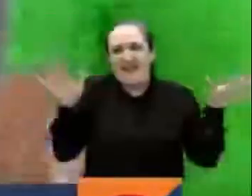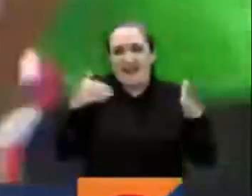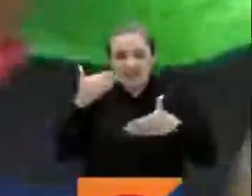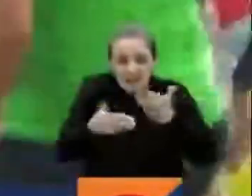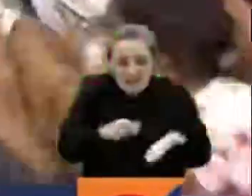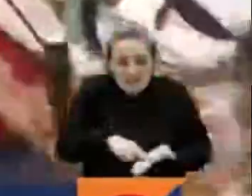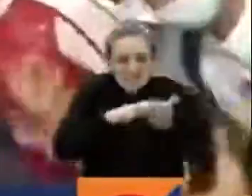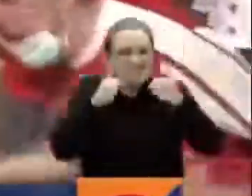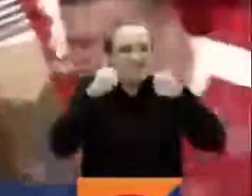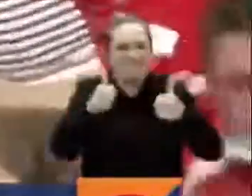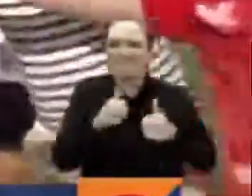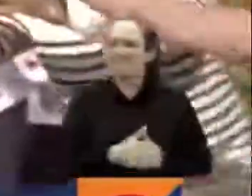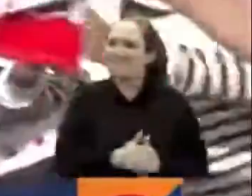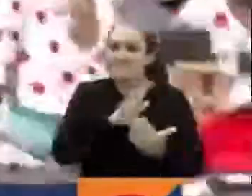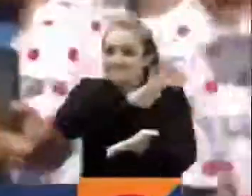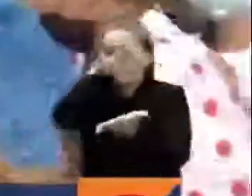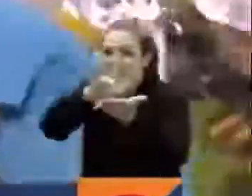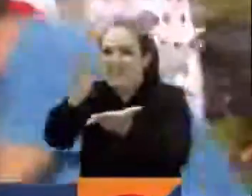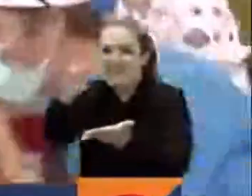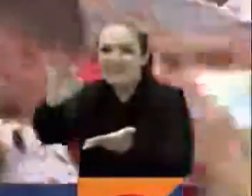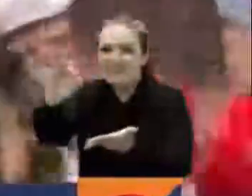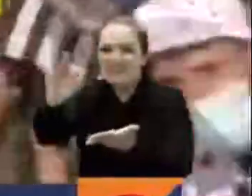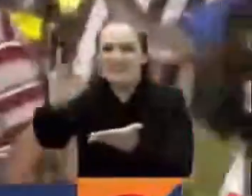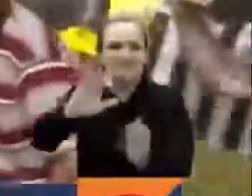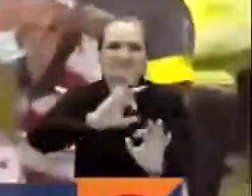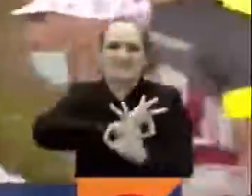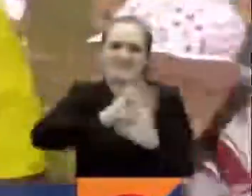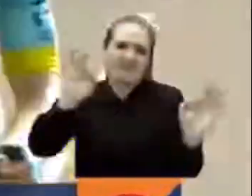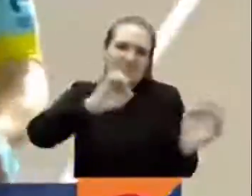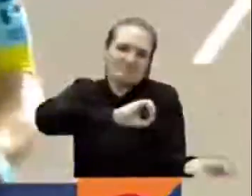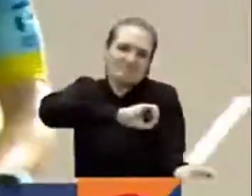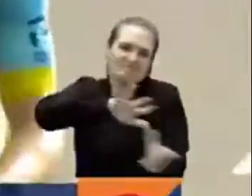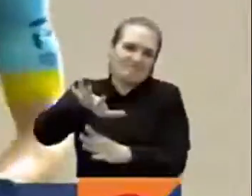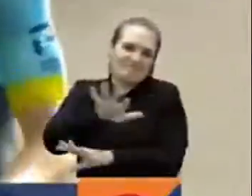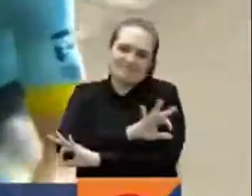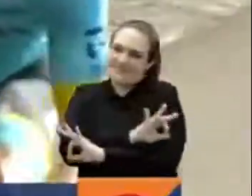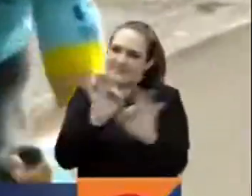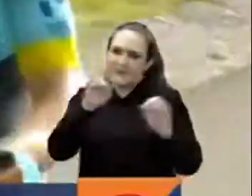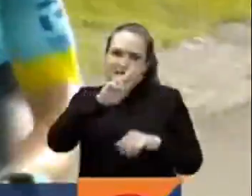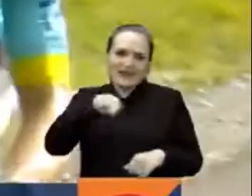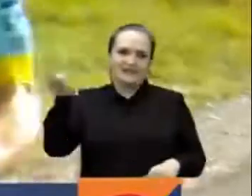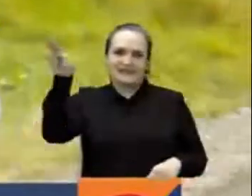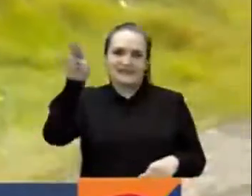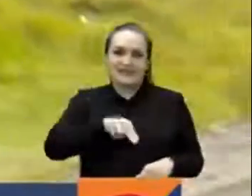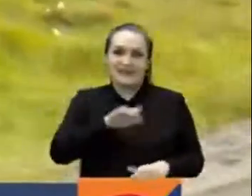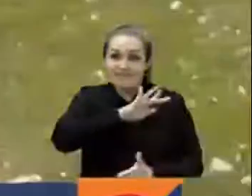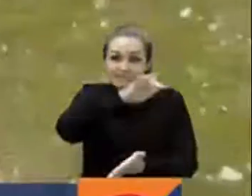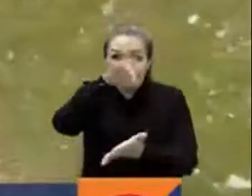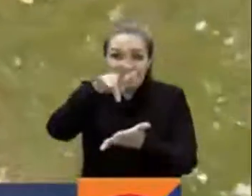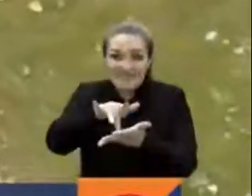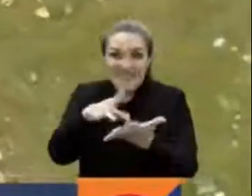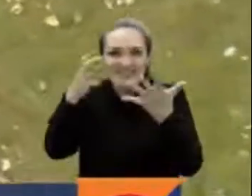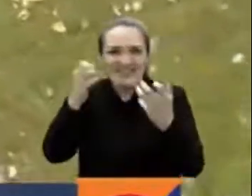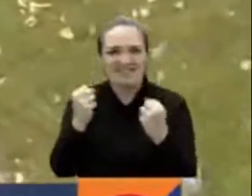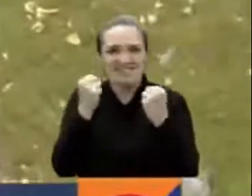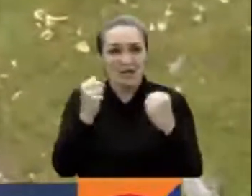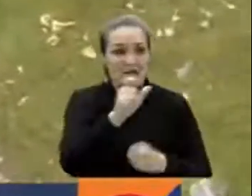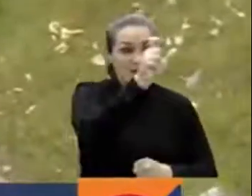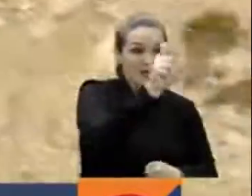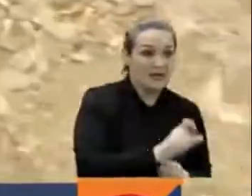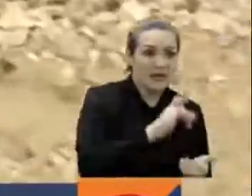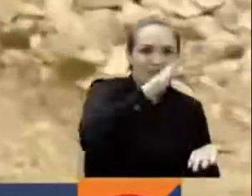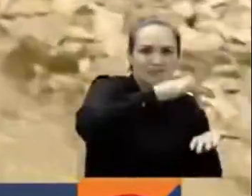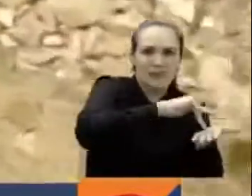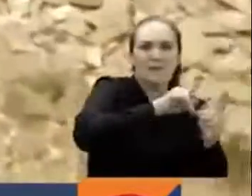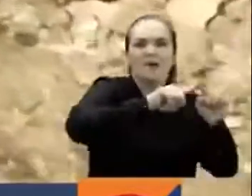de recuperación, por lo que se vería obligado a desistir de participar en la edición 109 de la segunda de las grandes del ciclismo